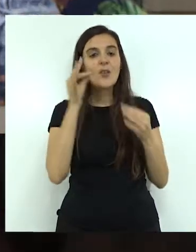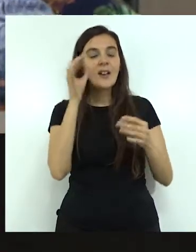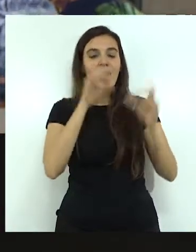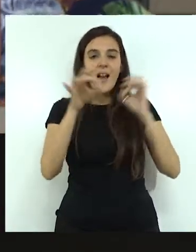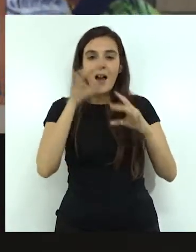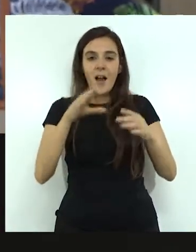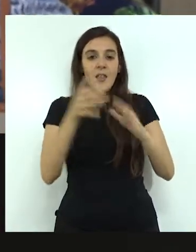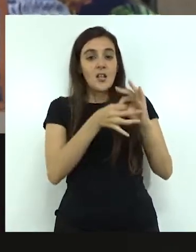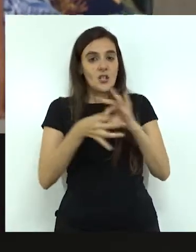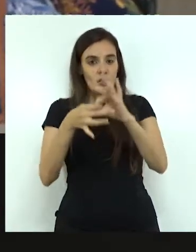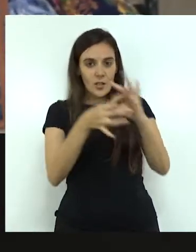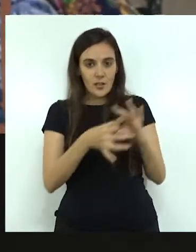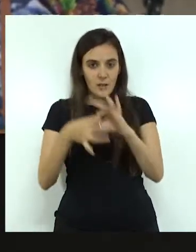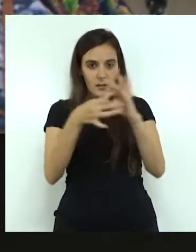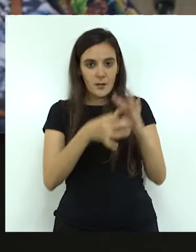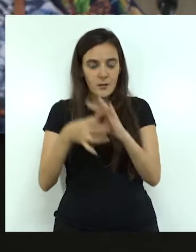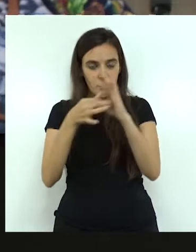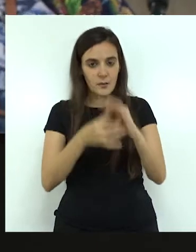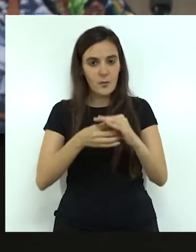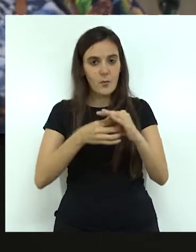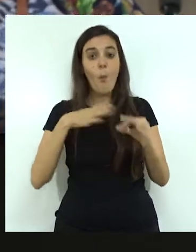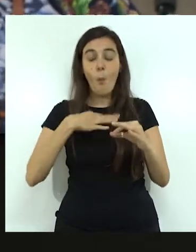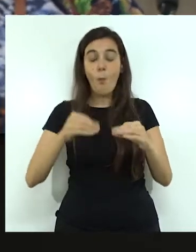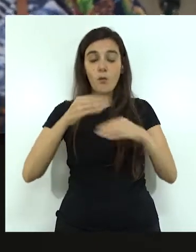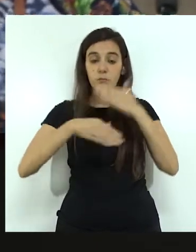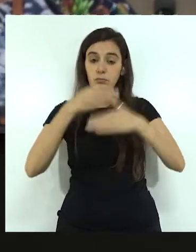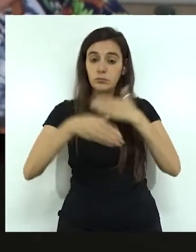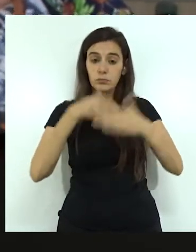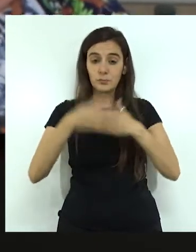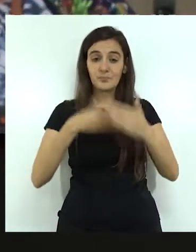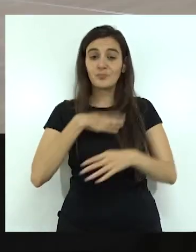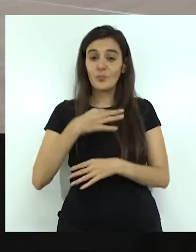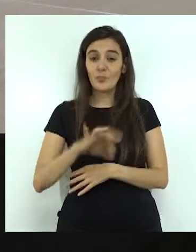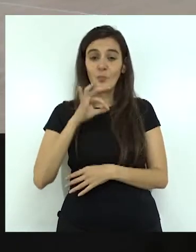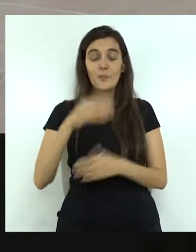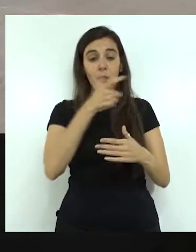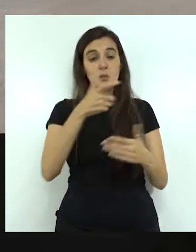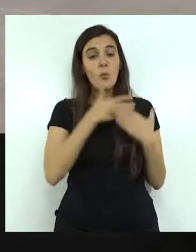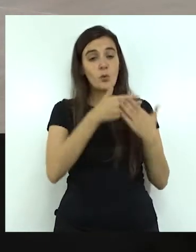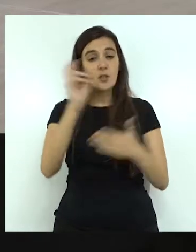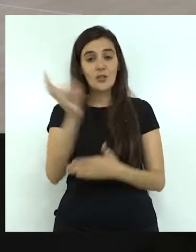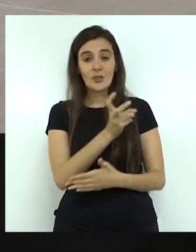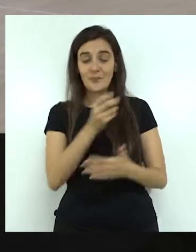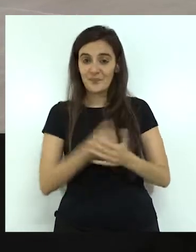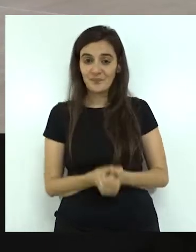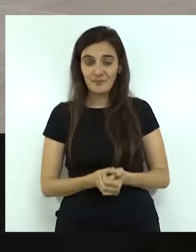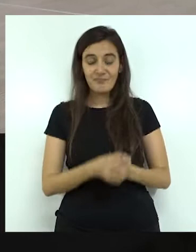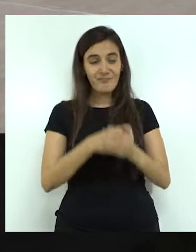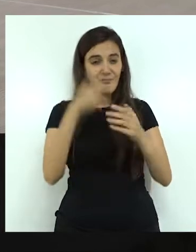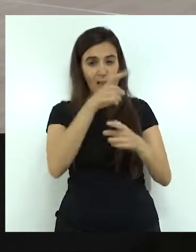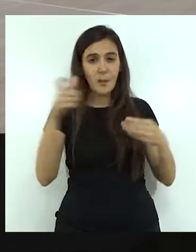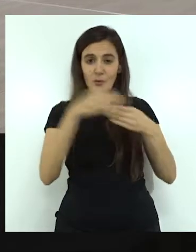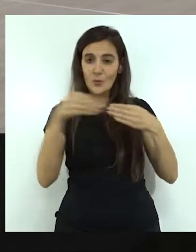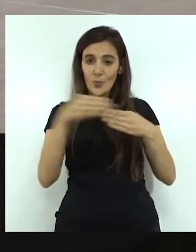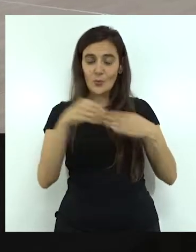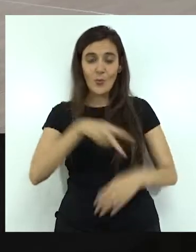que sería extensible posiblemente en lo sucesivo a otros voluntarios usuarios en general